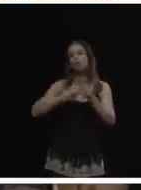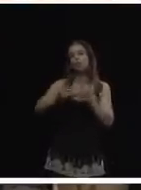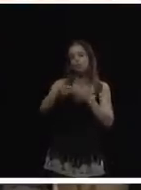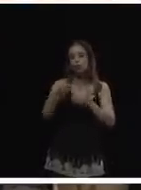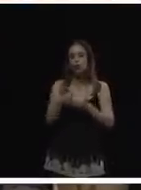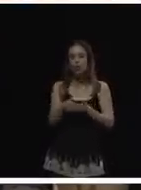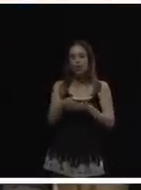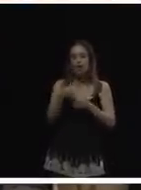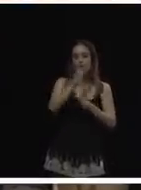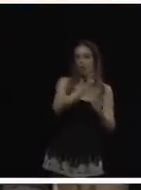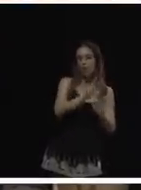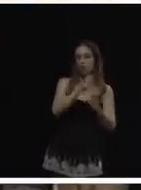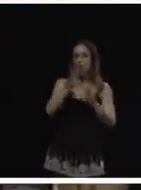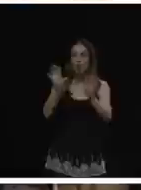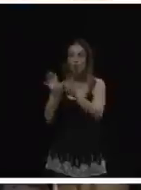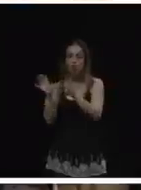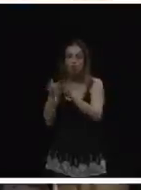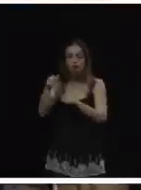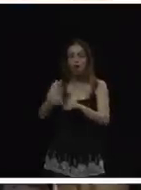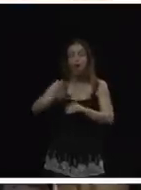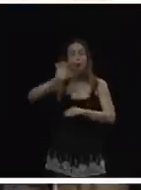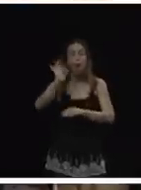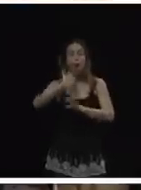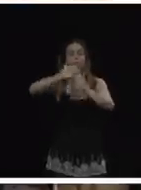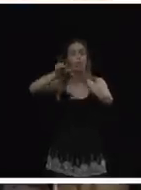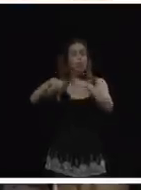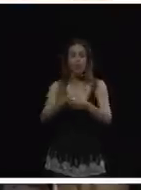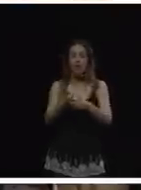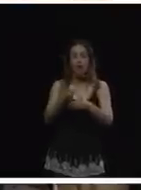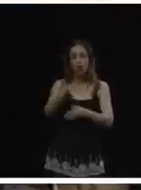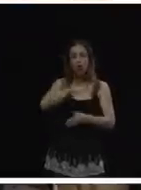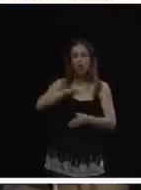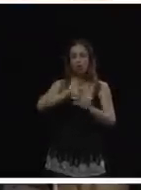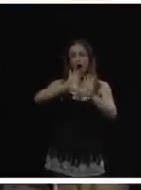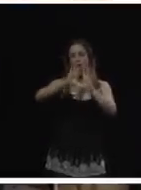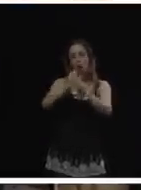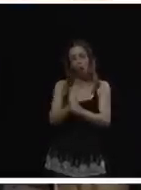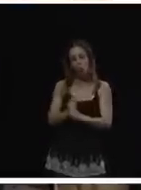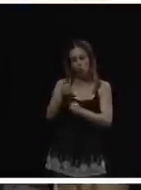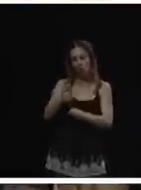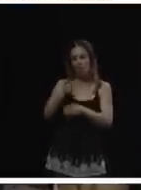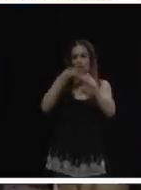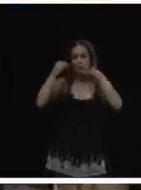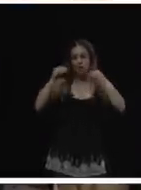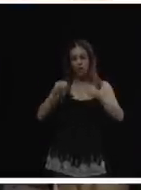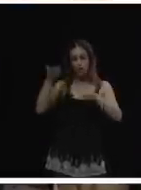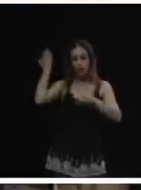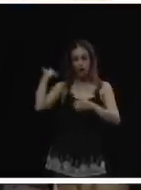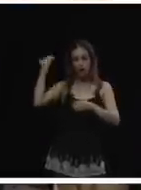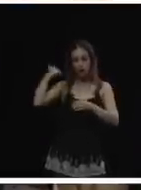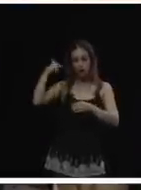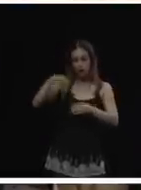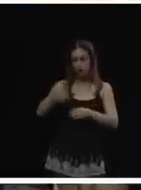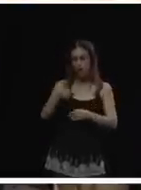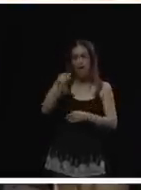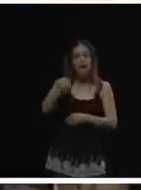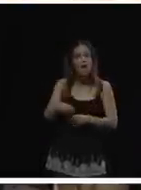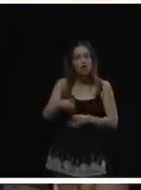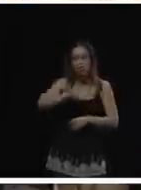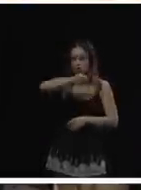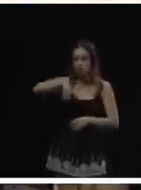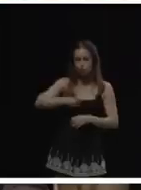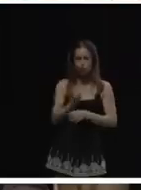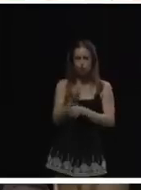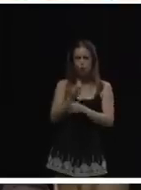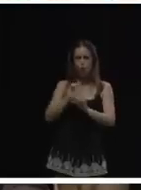bien volver a una zona muy oscura de nuestra historia. Y nosotras no, eso no lo vamos a consentir. Vamos a derrotar a la extrema